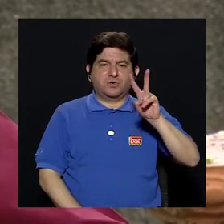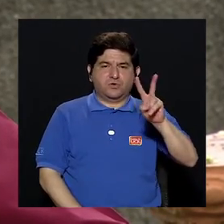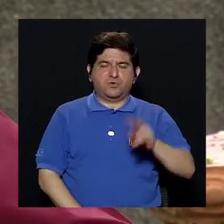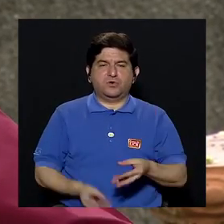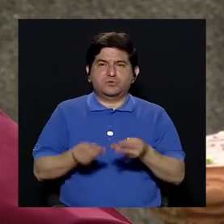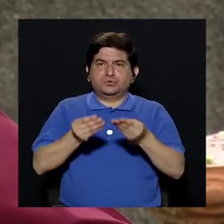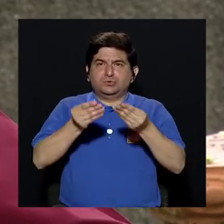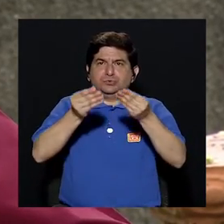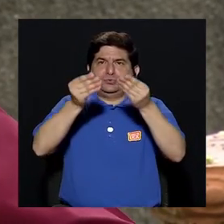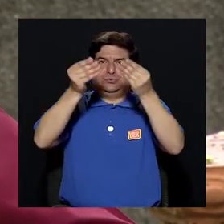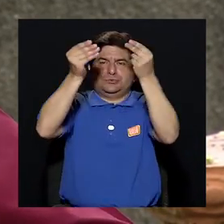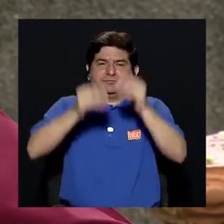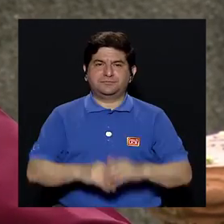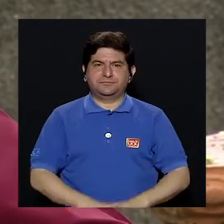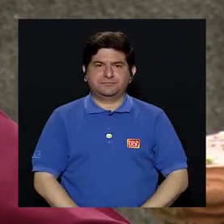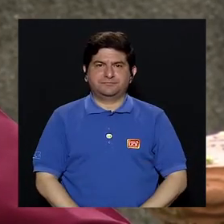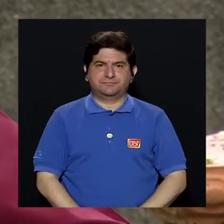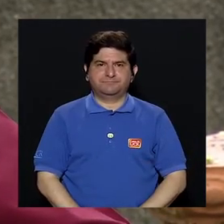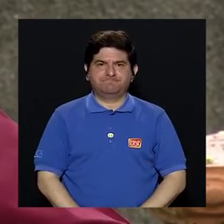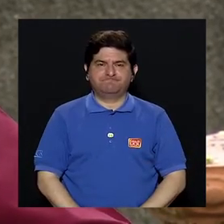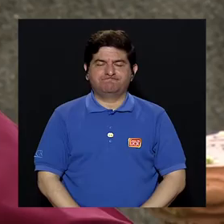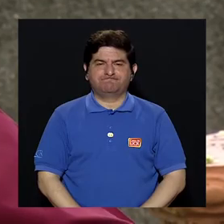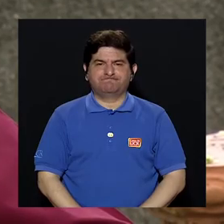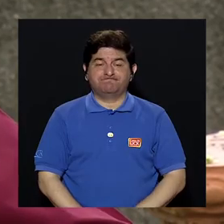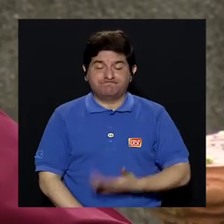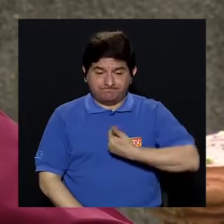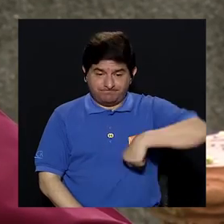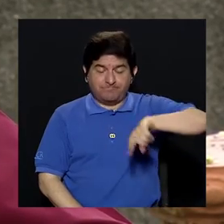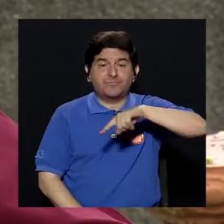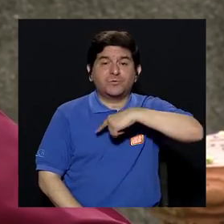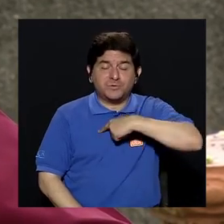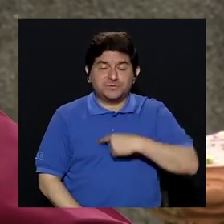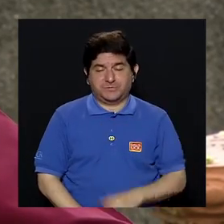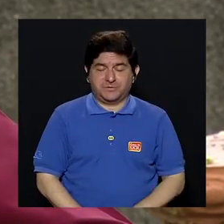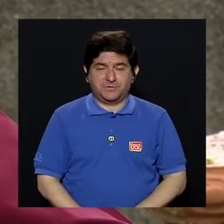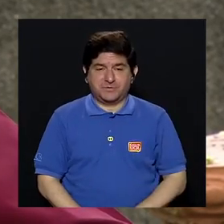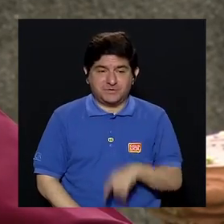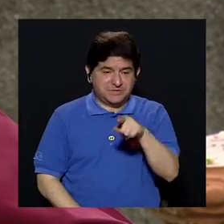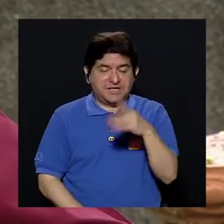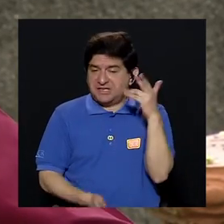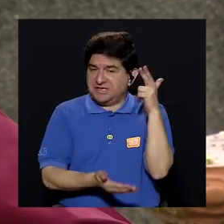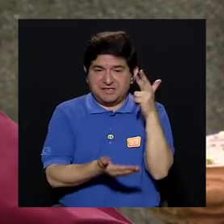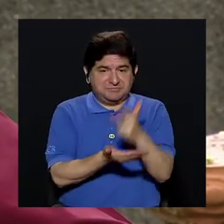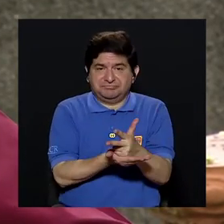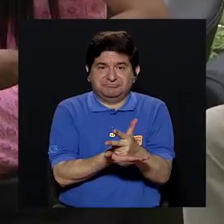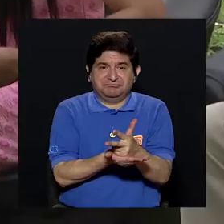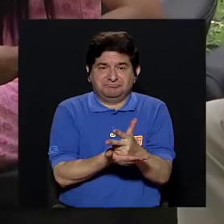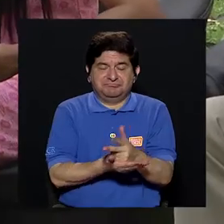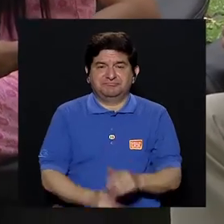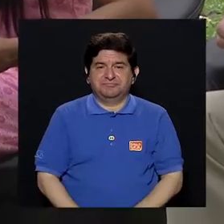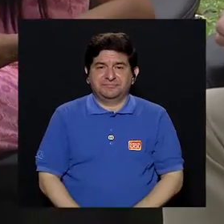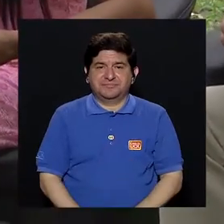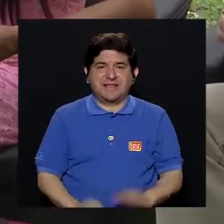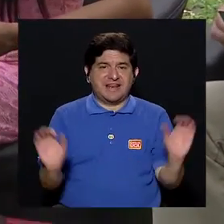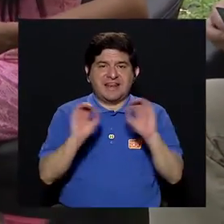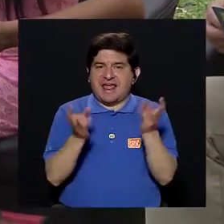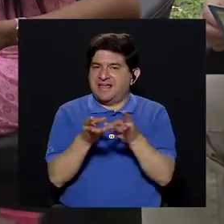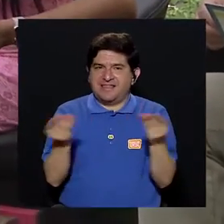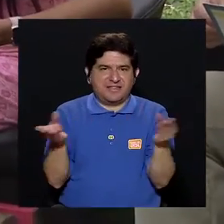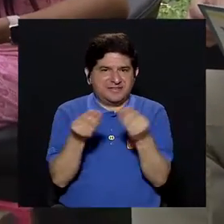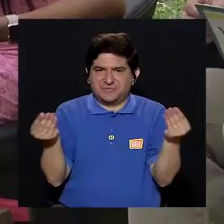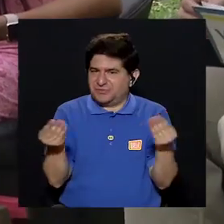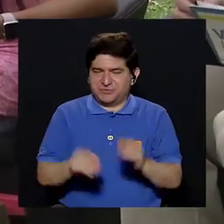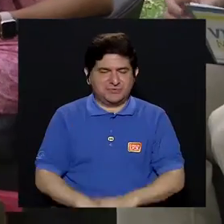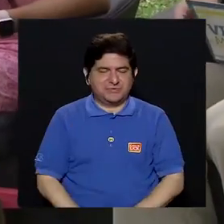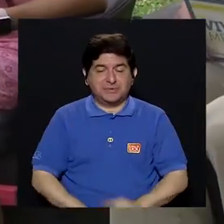CO2 y otros contaminantes. Entonces, básicamente estamos completamente detenidos, ¿verdad? Siendo cero